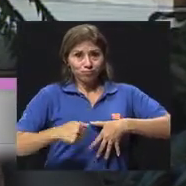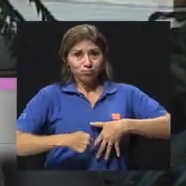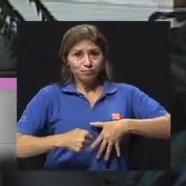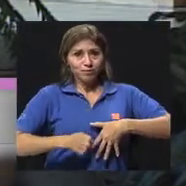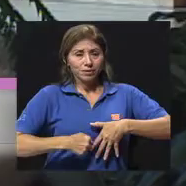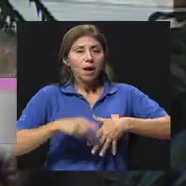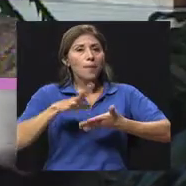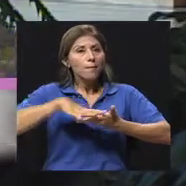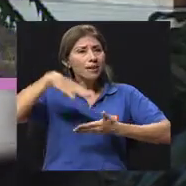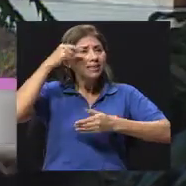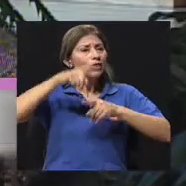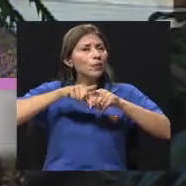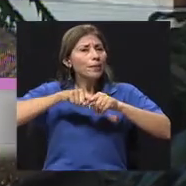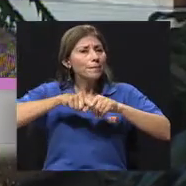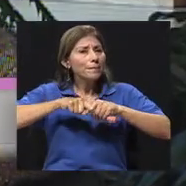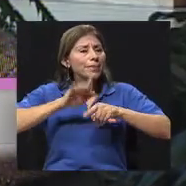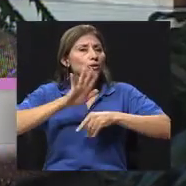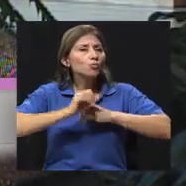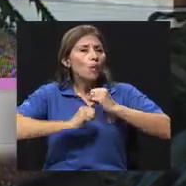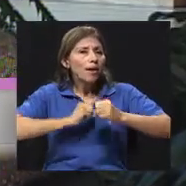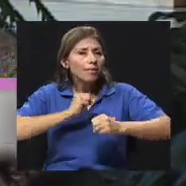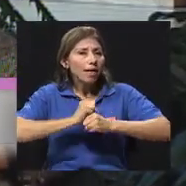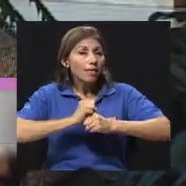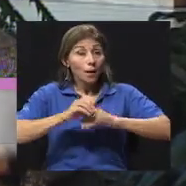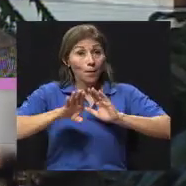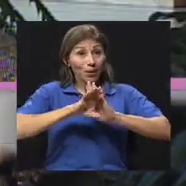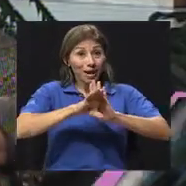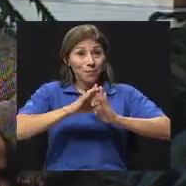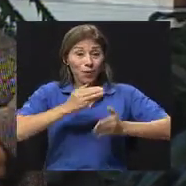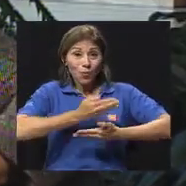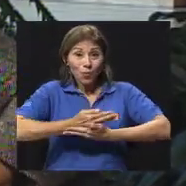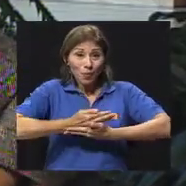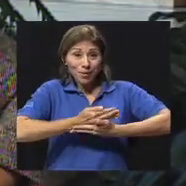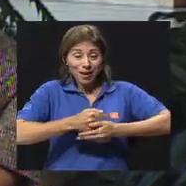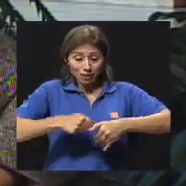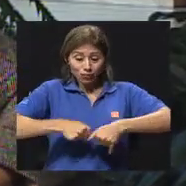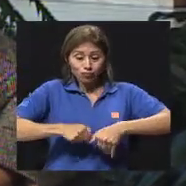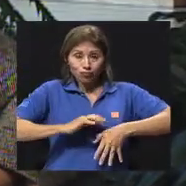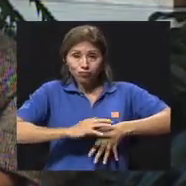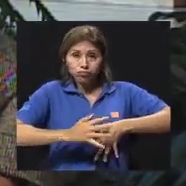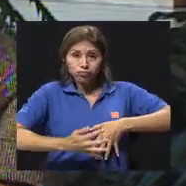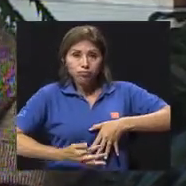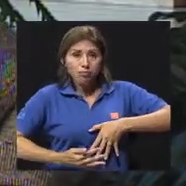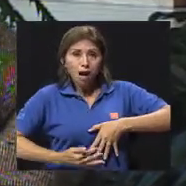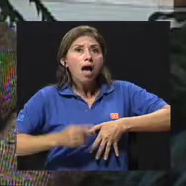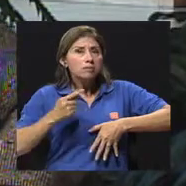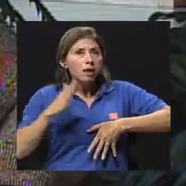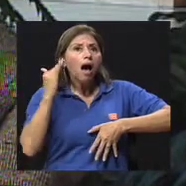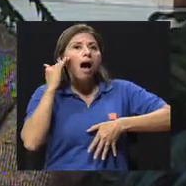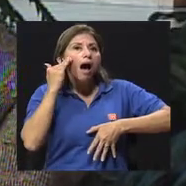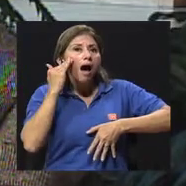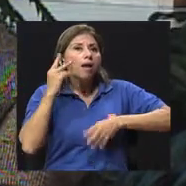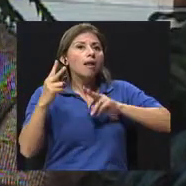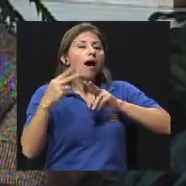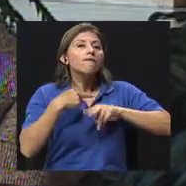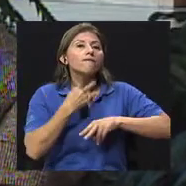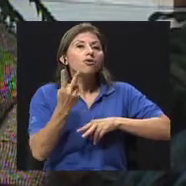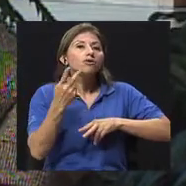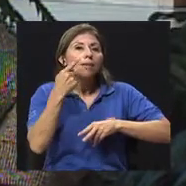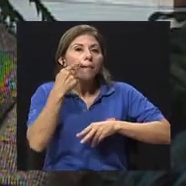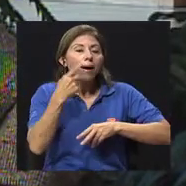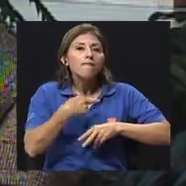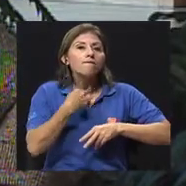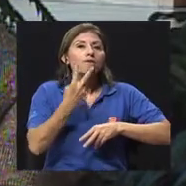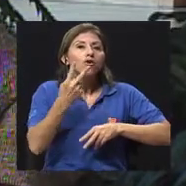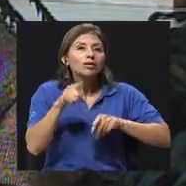edades. Entonces, el niño, por ejemplo, cuando está en el vientre de la madre, aprende a reconocer a la voz del papá, reconocer la voz del hermano, reconocer la voz